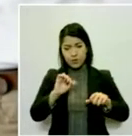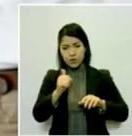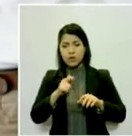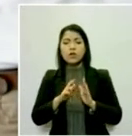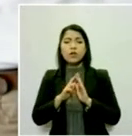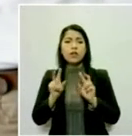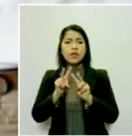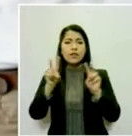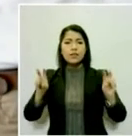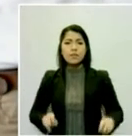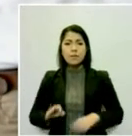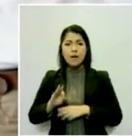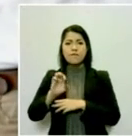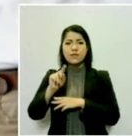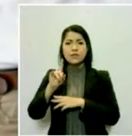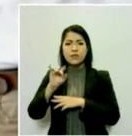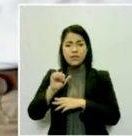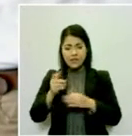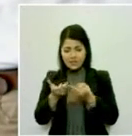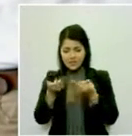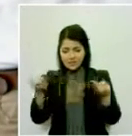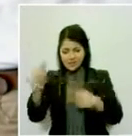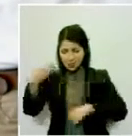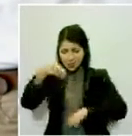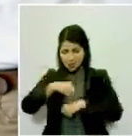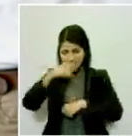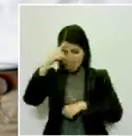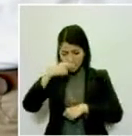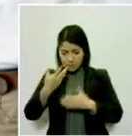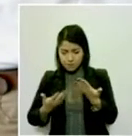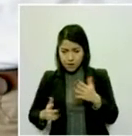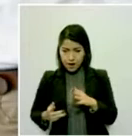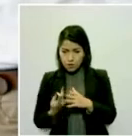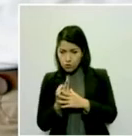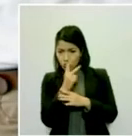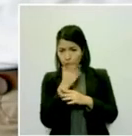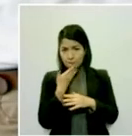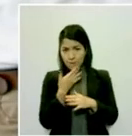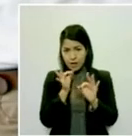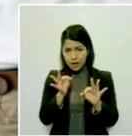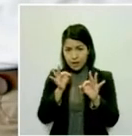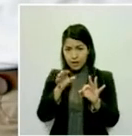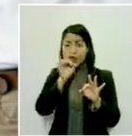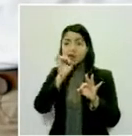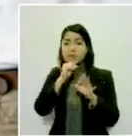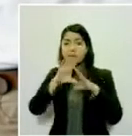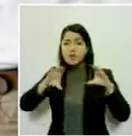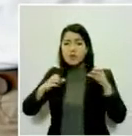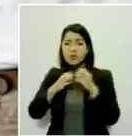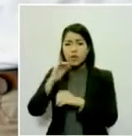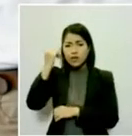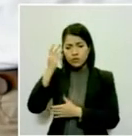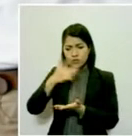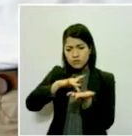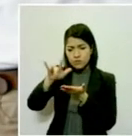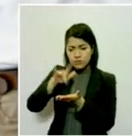de fertilizante, también se acompañó y se respaldó a las comunidades indígenas con